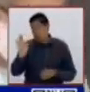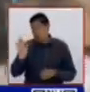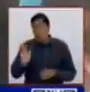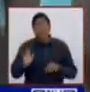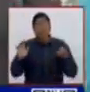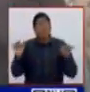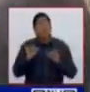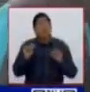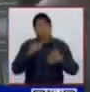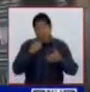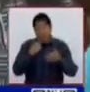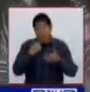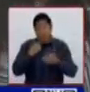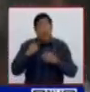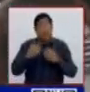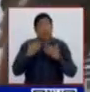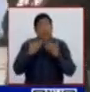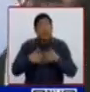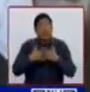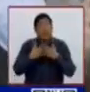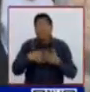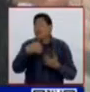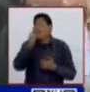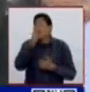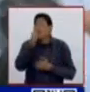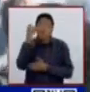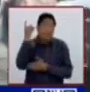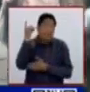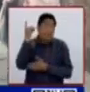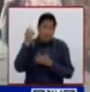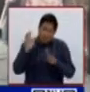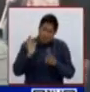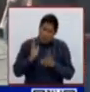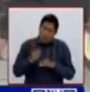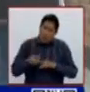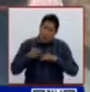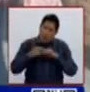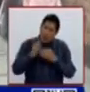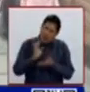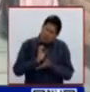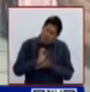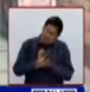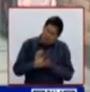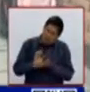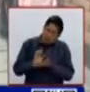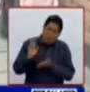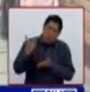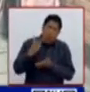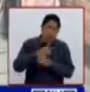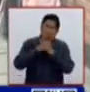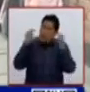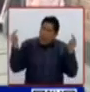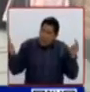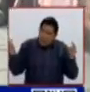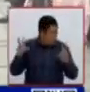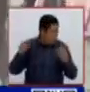han adelantado los empresarios privados del país es de que ya están rechazando hablar de un doble aguinaldo.